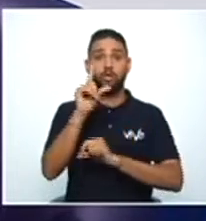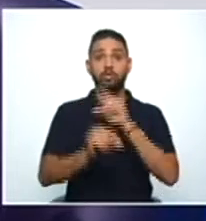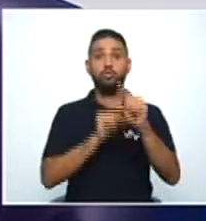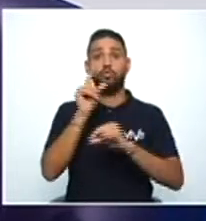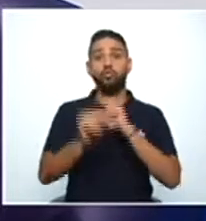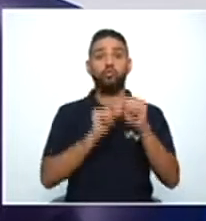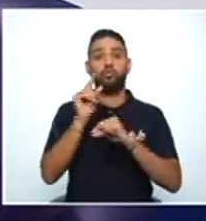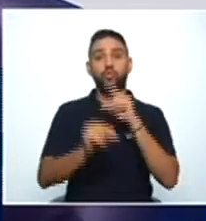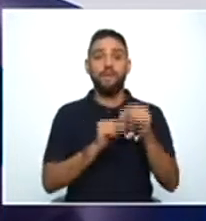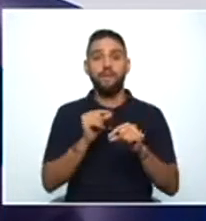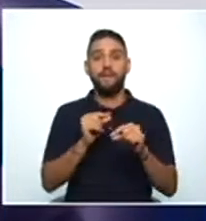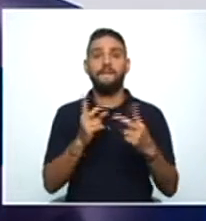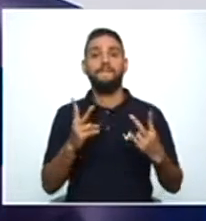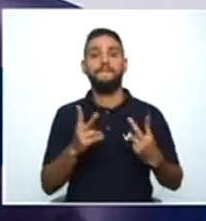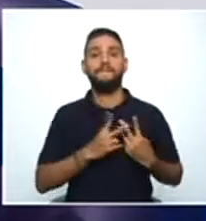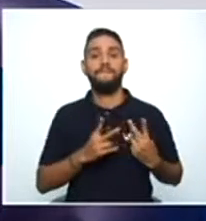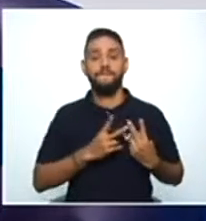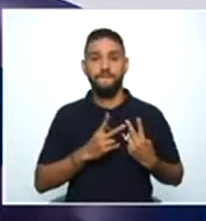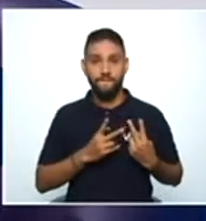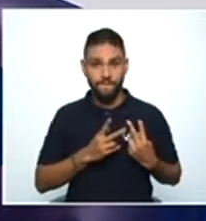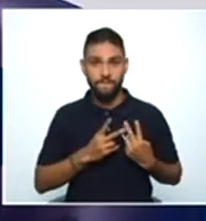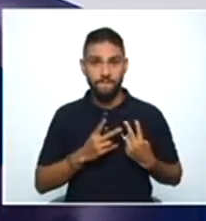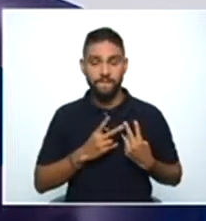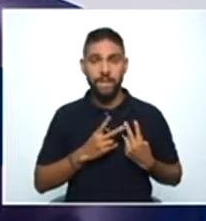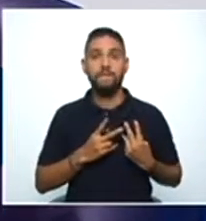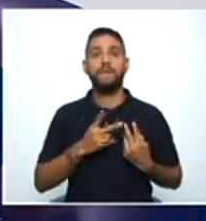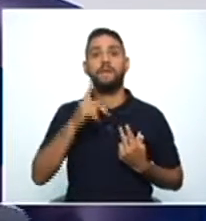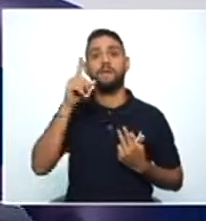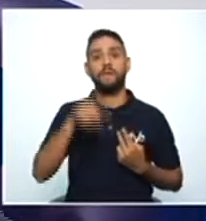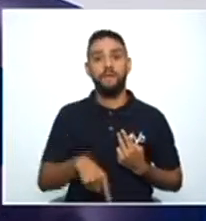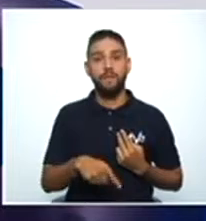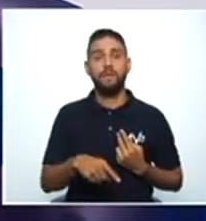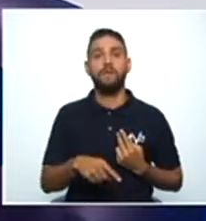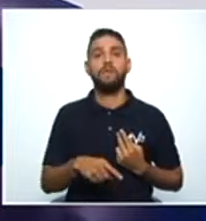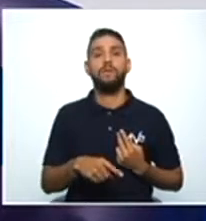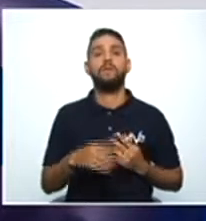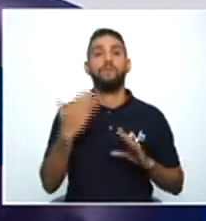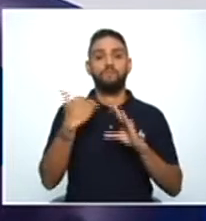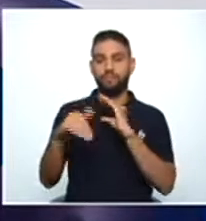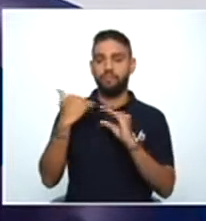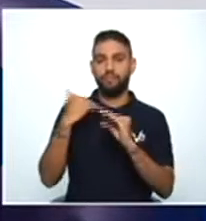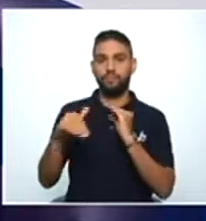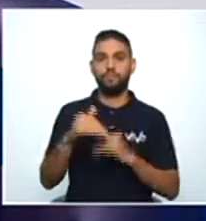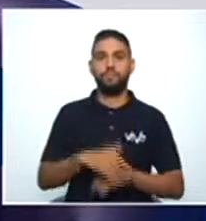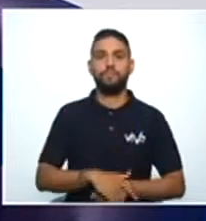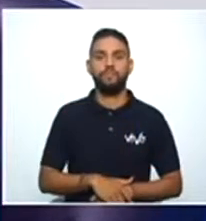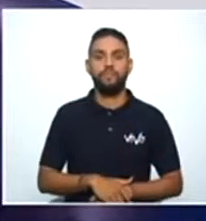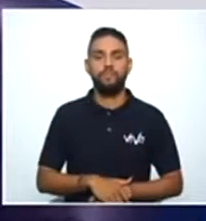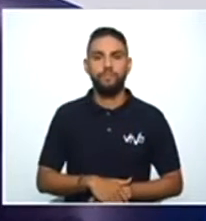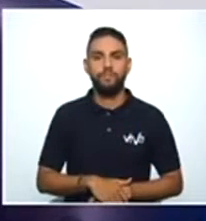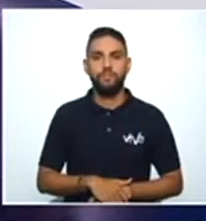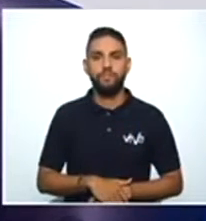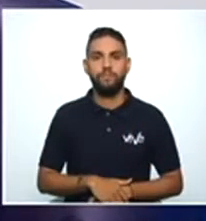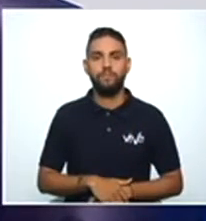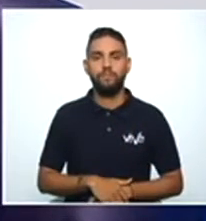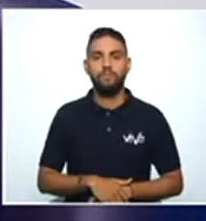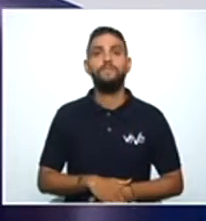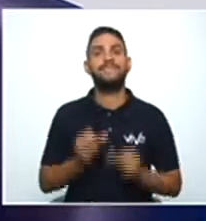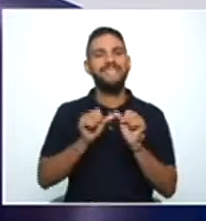de plantas vive guión bajo televisión escribirnos a nuestro correo a gente popular vive arroba gmail.com